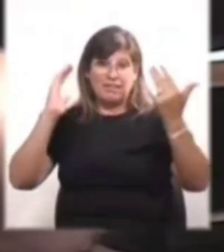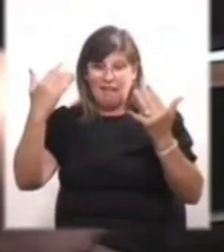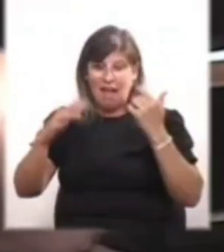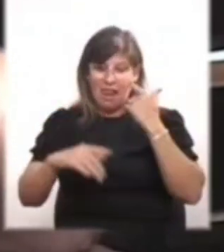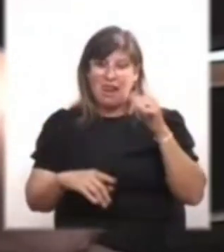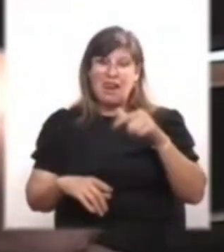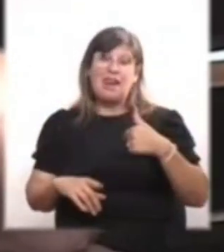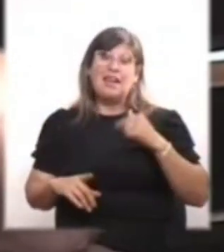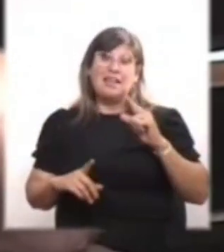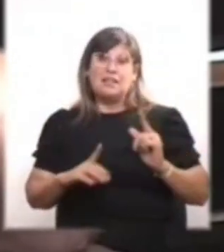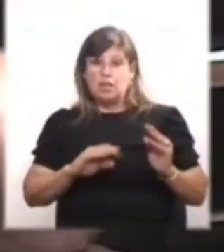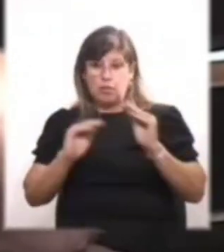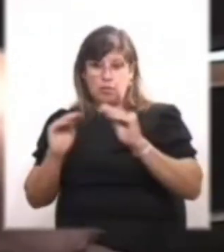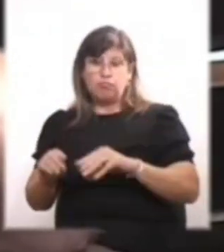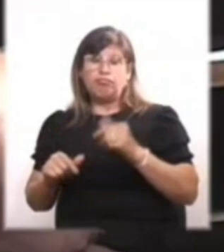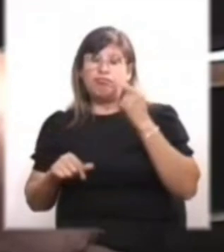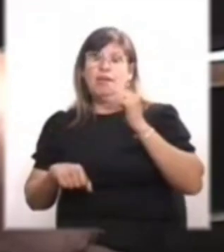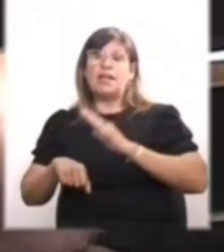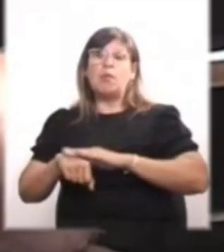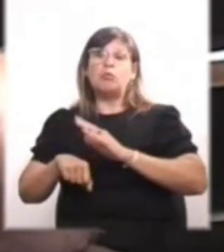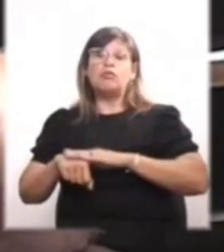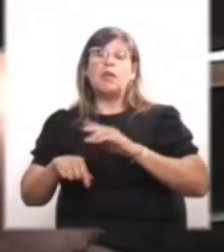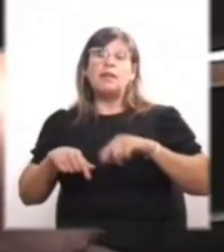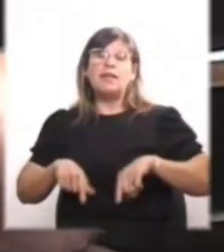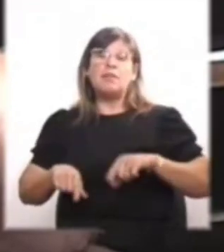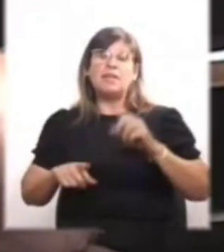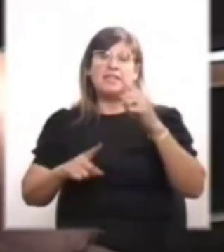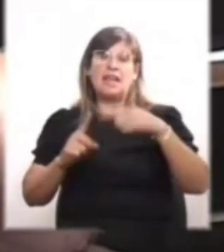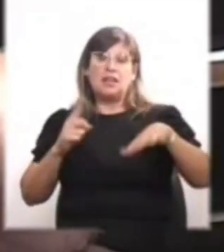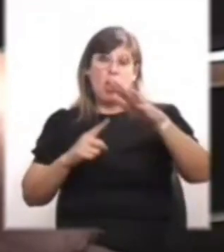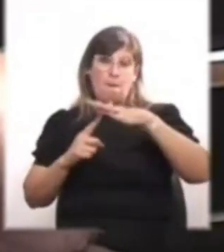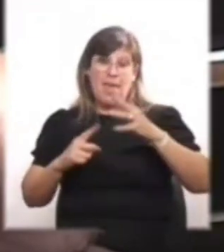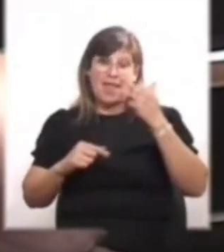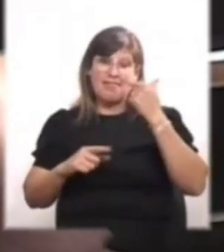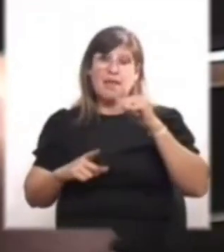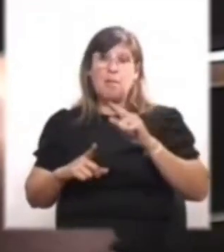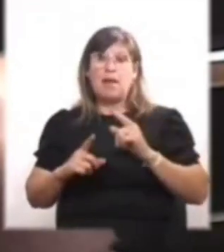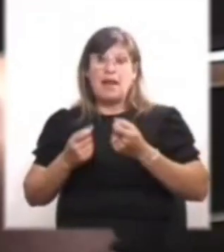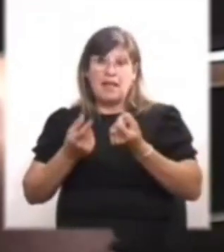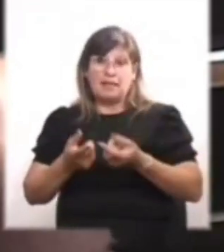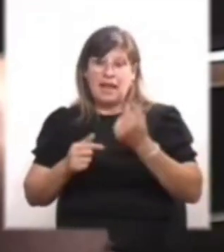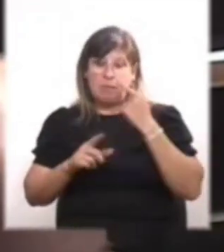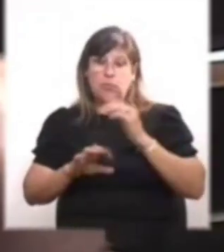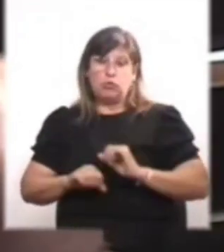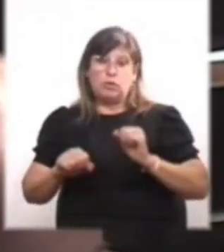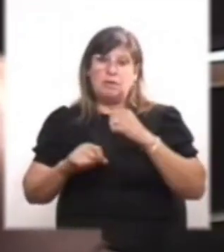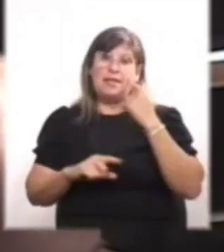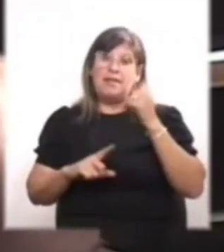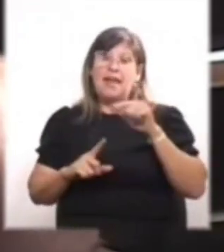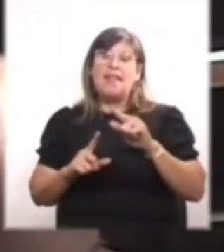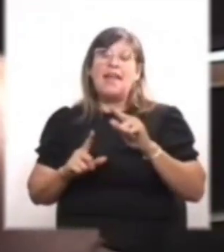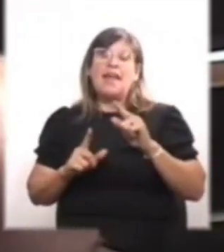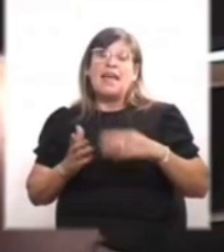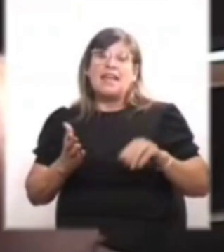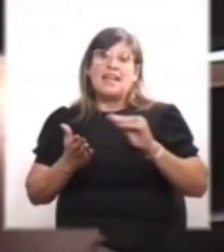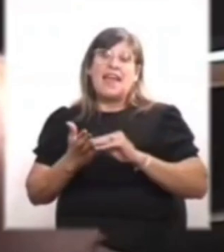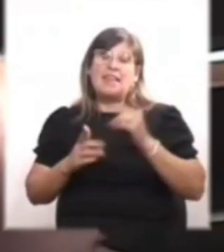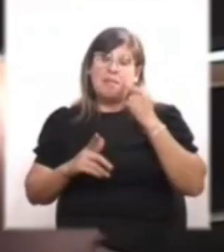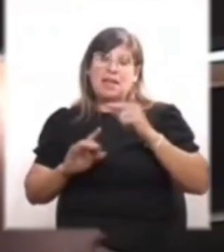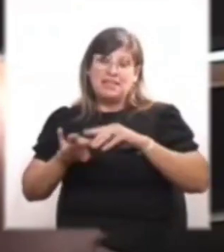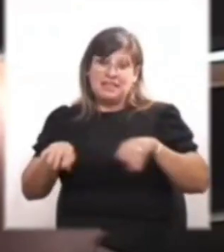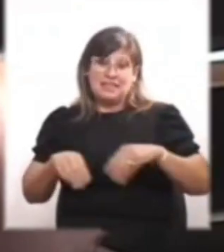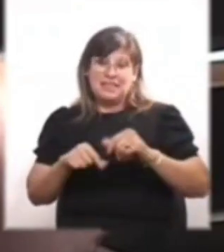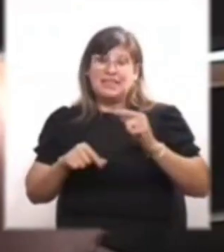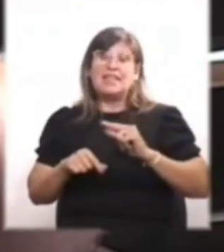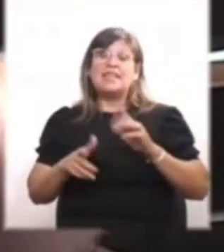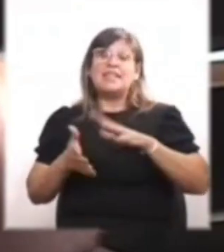a una competencia claramente del Ministerio de Ambiente, dándole la oportunidad y la posibilidad de establecer que además del territorio que hoy está en el Sistema Nacional de